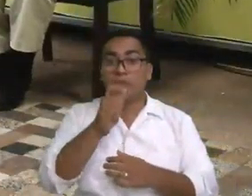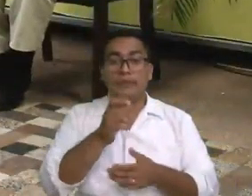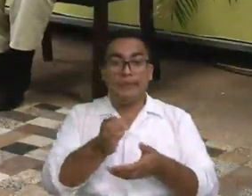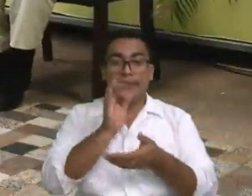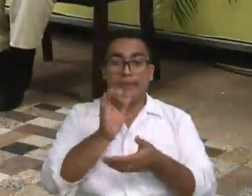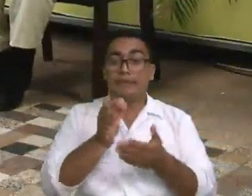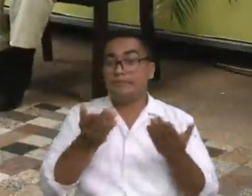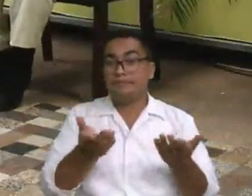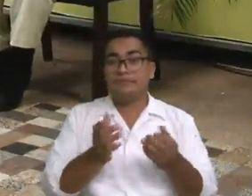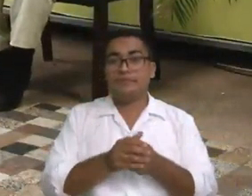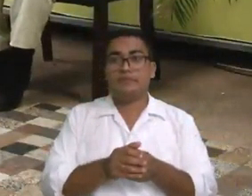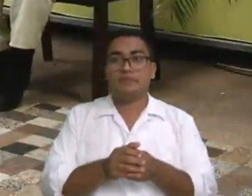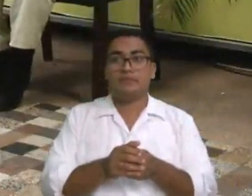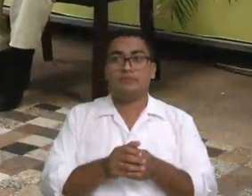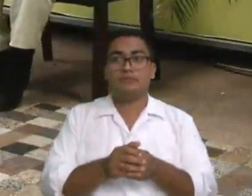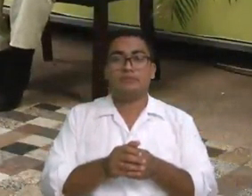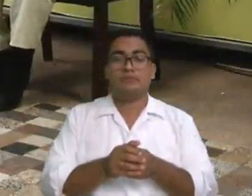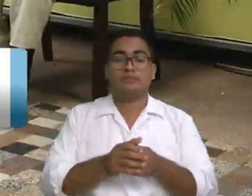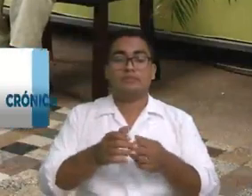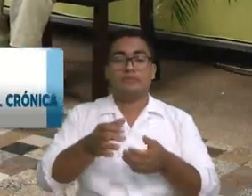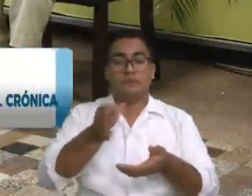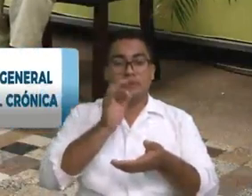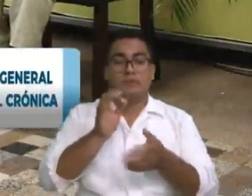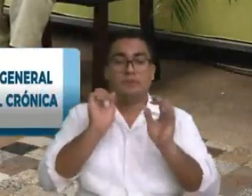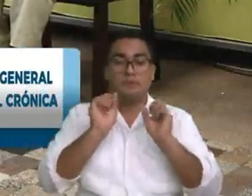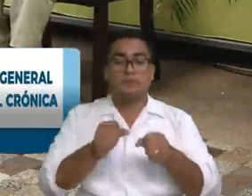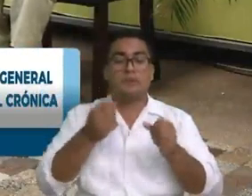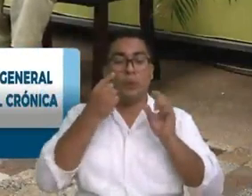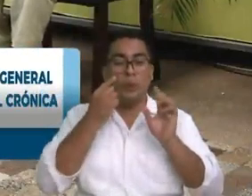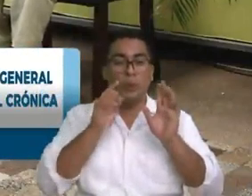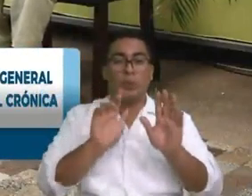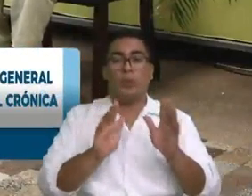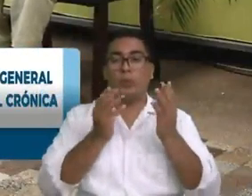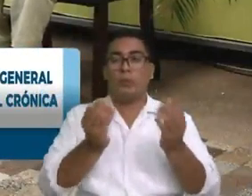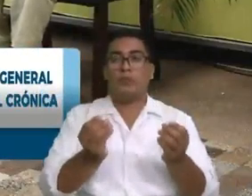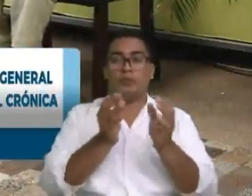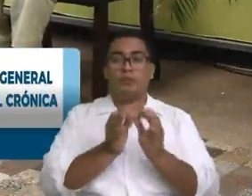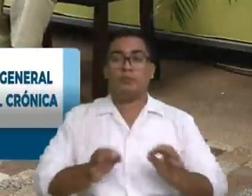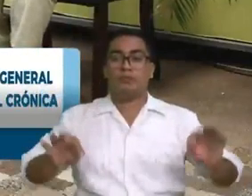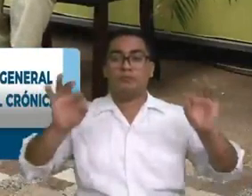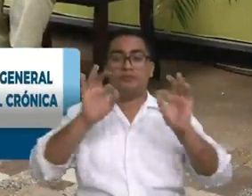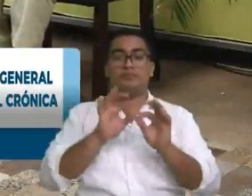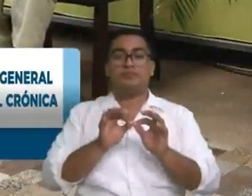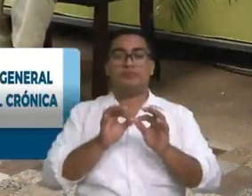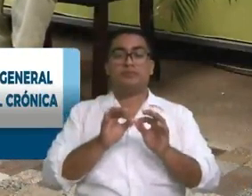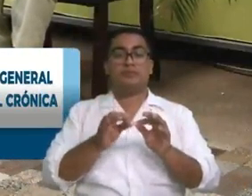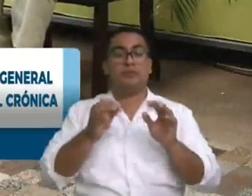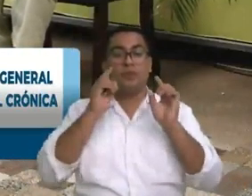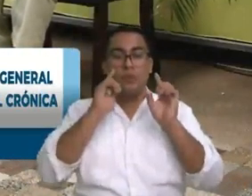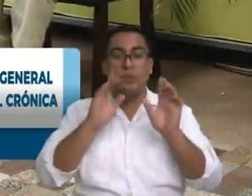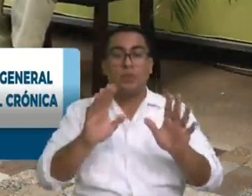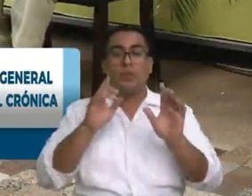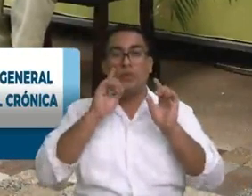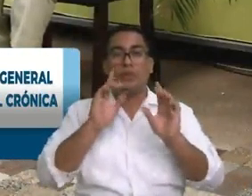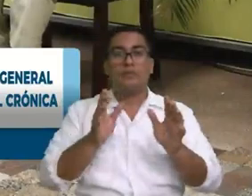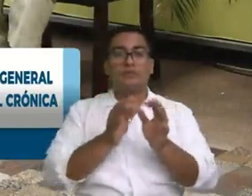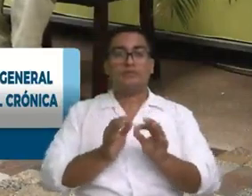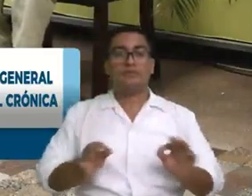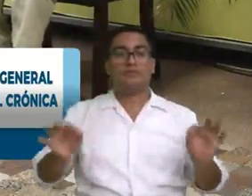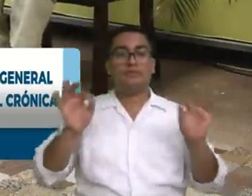café, bébalo, pero con prudencia, ¿verdad? Porque los hábitos no los podemos quitar de la noche a la